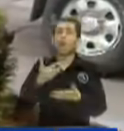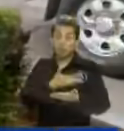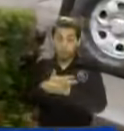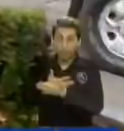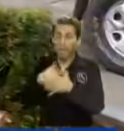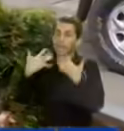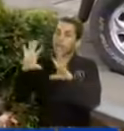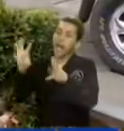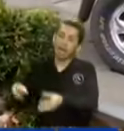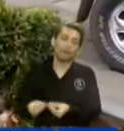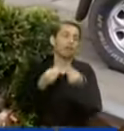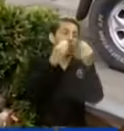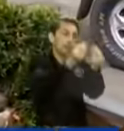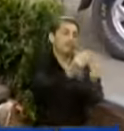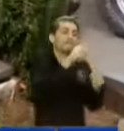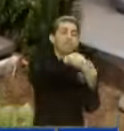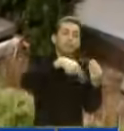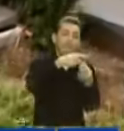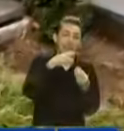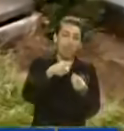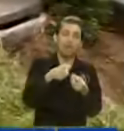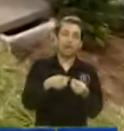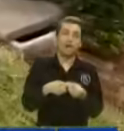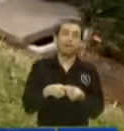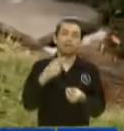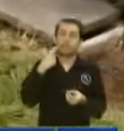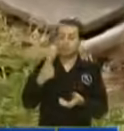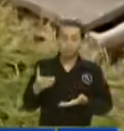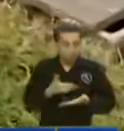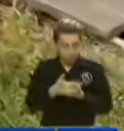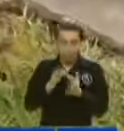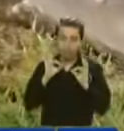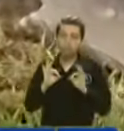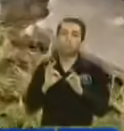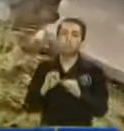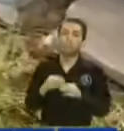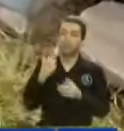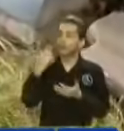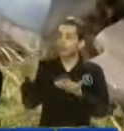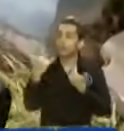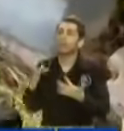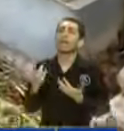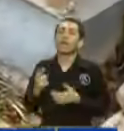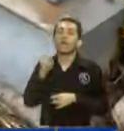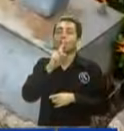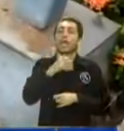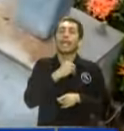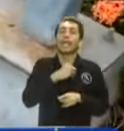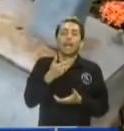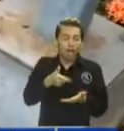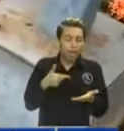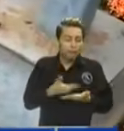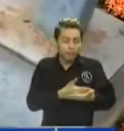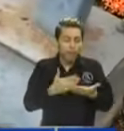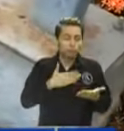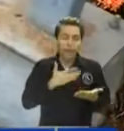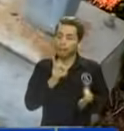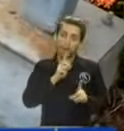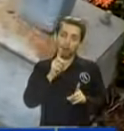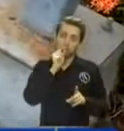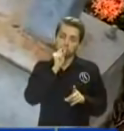progenitores, la cual indicaron que no quisieron dar nombres de la misma por razones de seguridad. Hasta el momento la